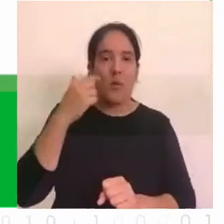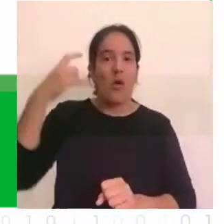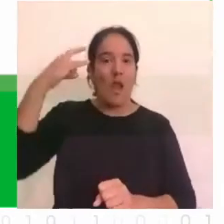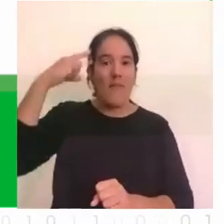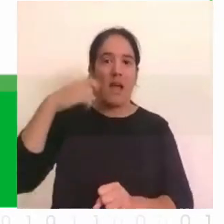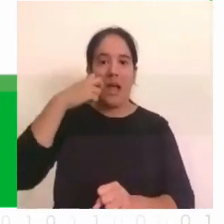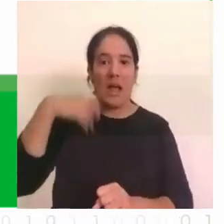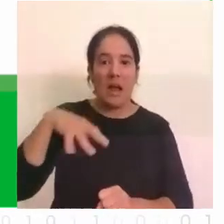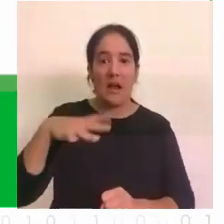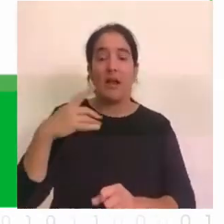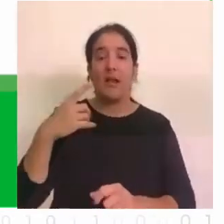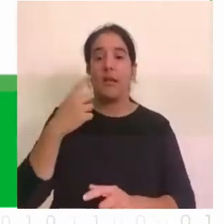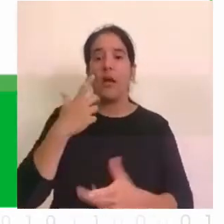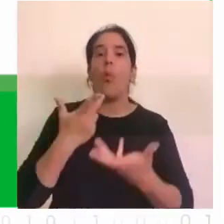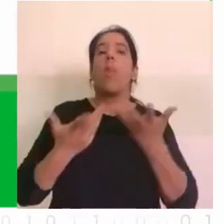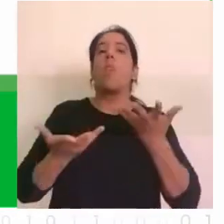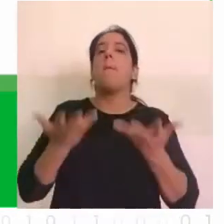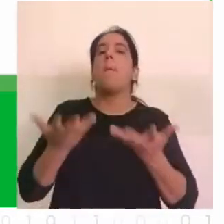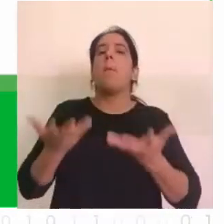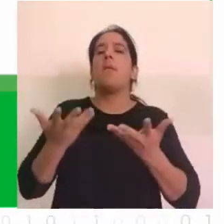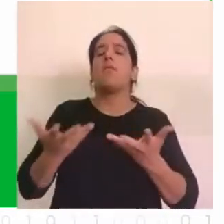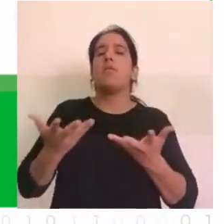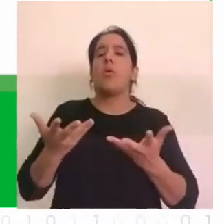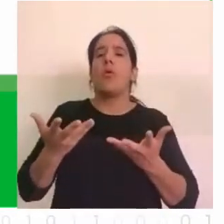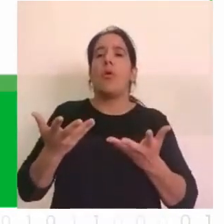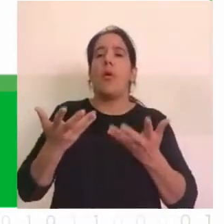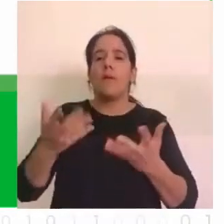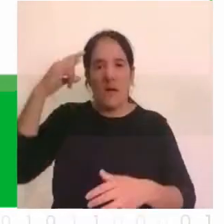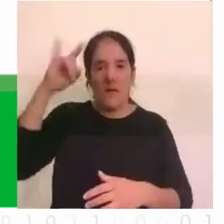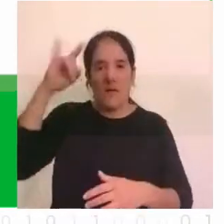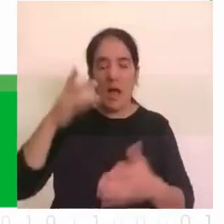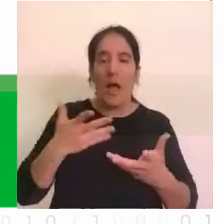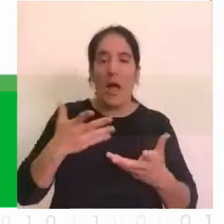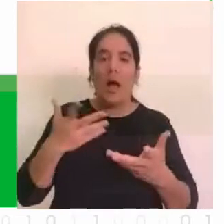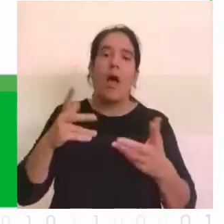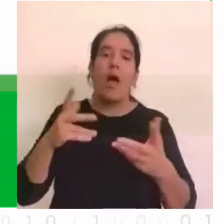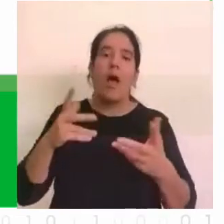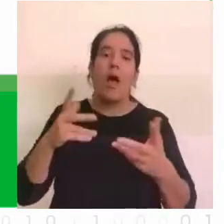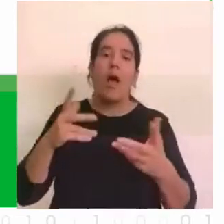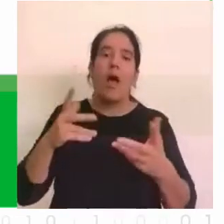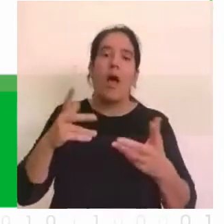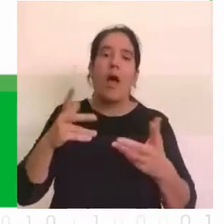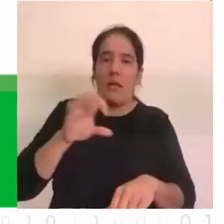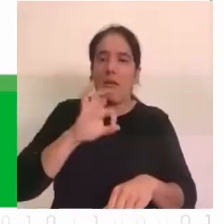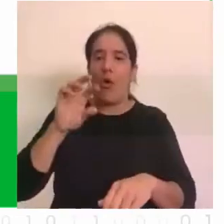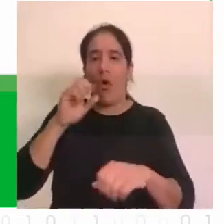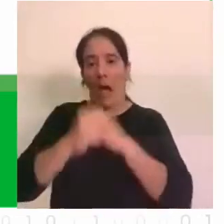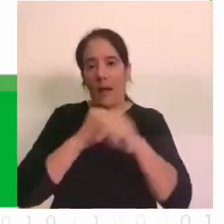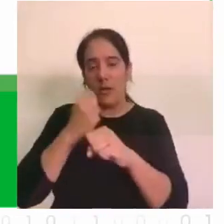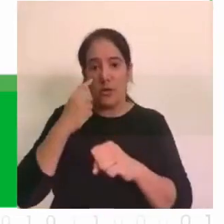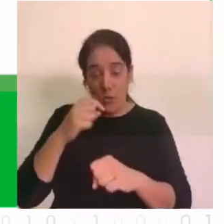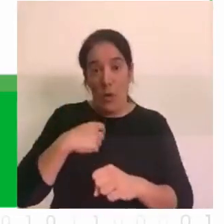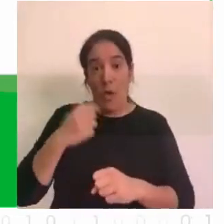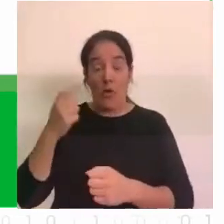esa vaca a determinado tiempo. Entonces eso nos va a servir desde el punto de vista productivo para elegir, por ejemplo, cuáles toros van a ser